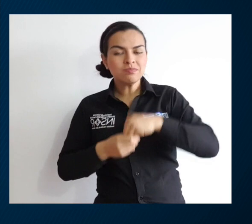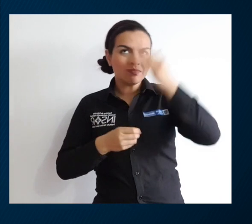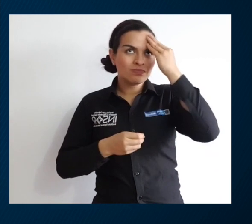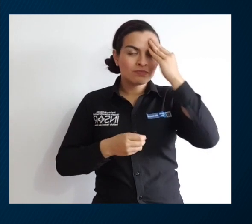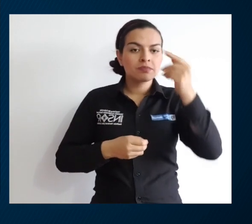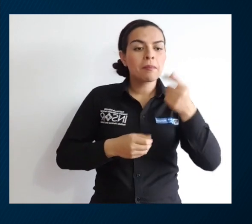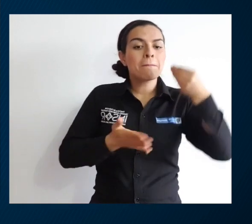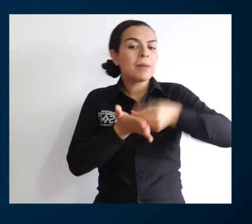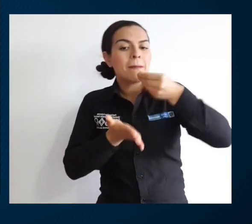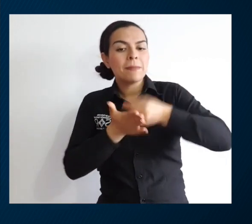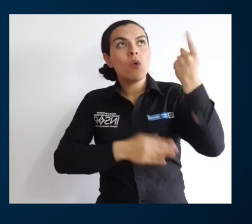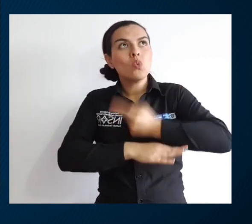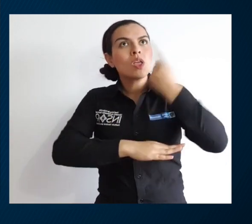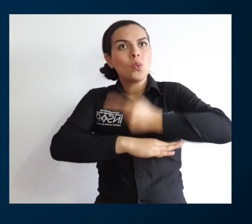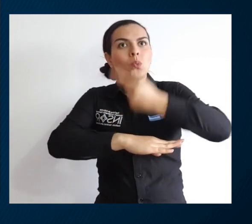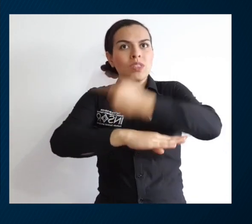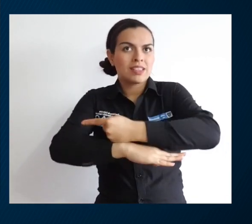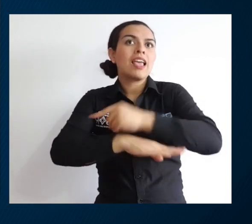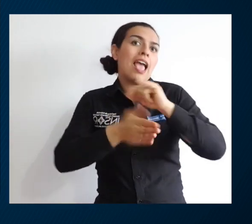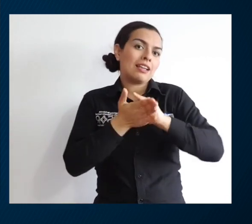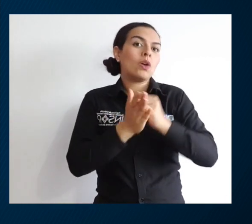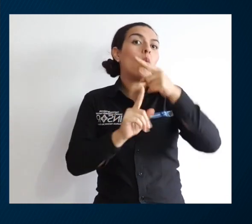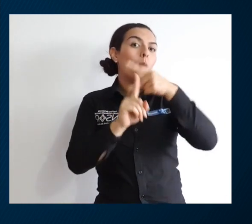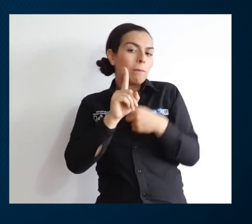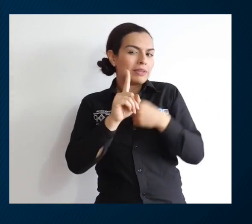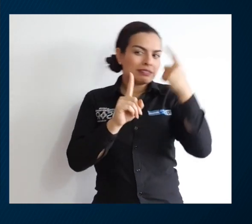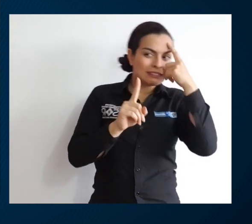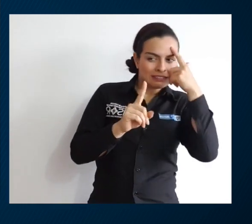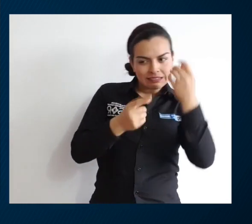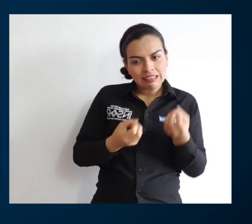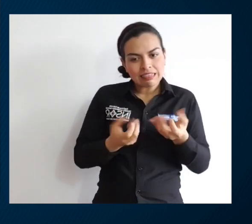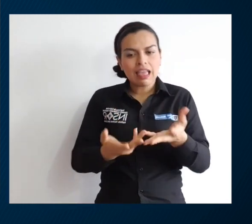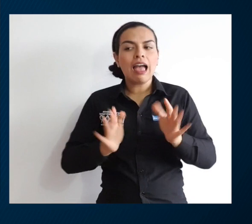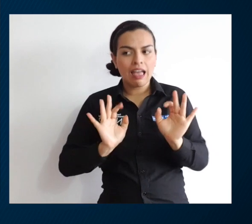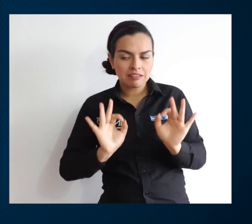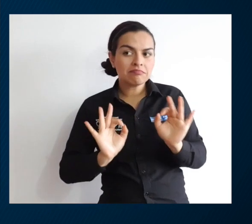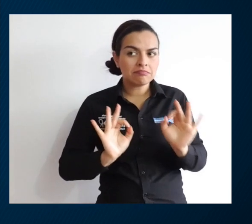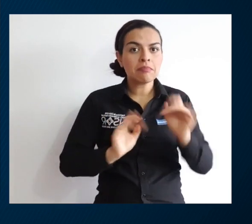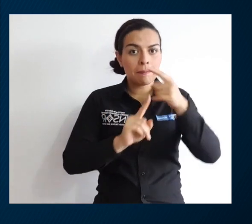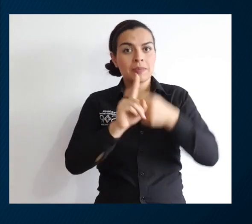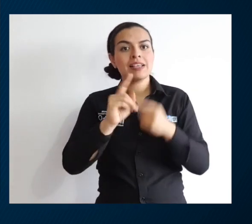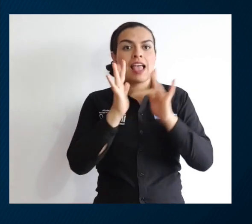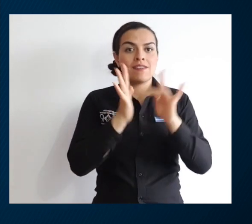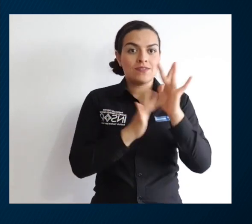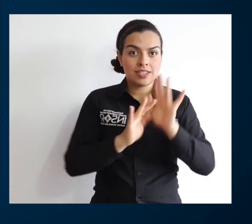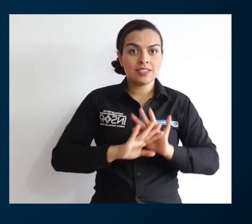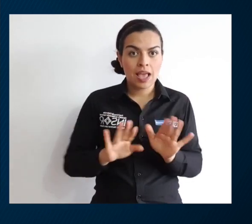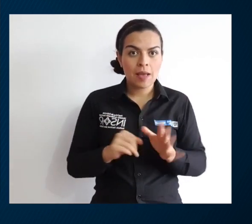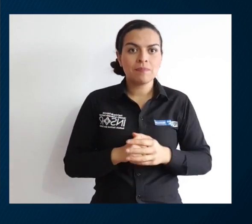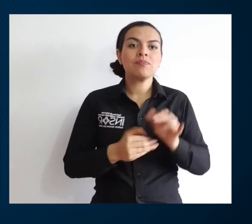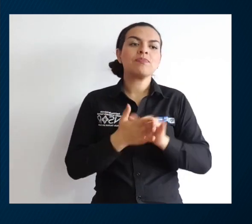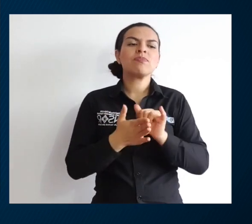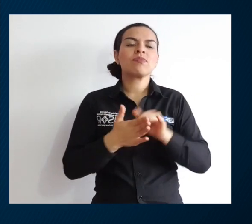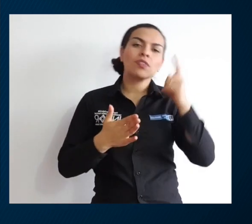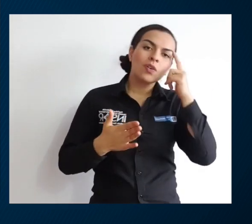pues asumimos el reto de garantizar la permanencia en los pagadiarios de estas familias, por lo menos por el primer mes,